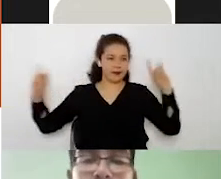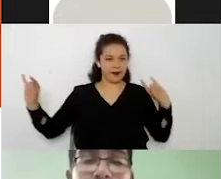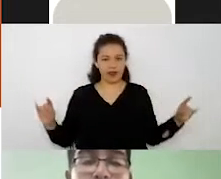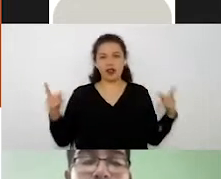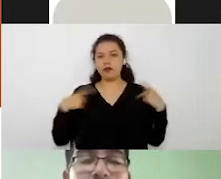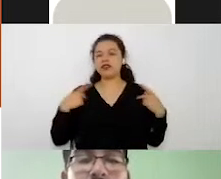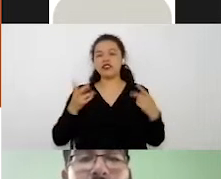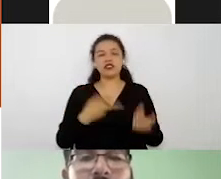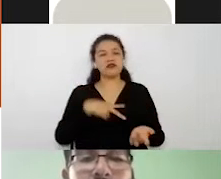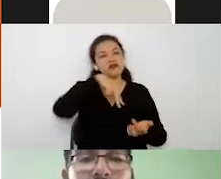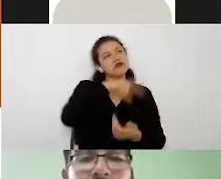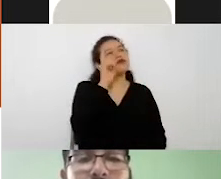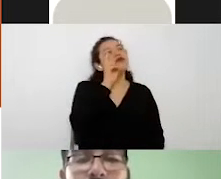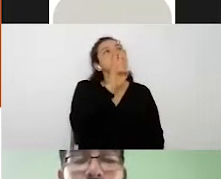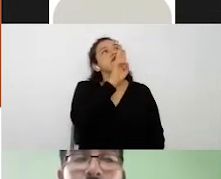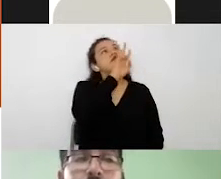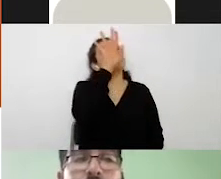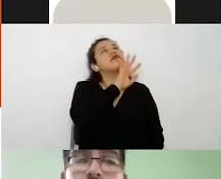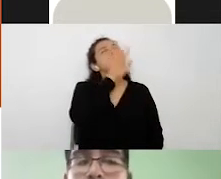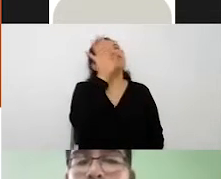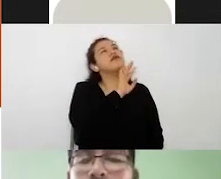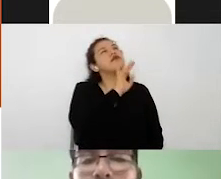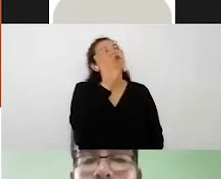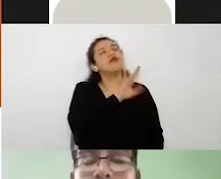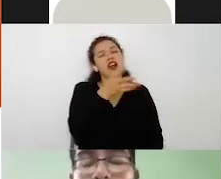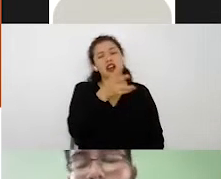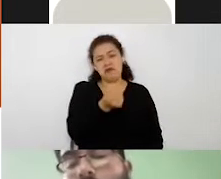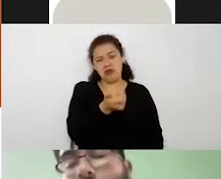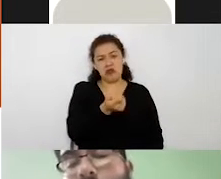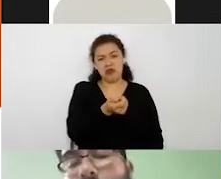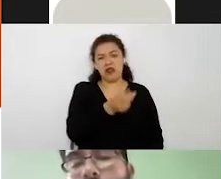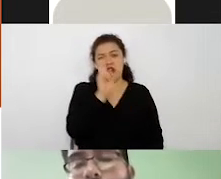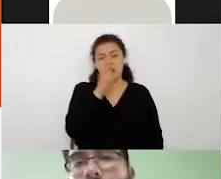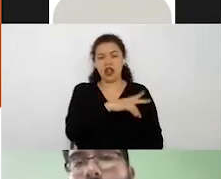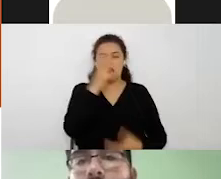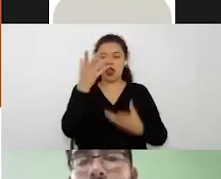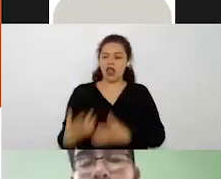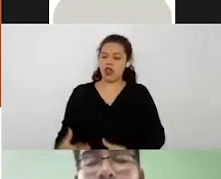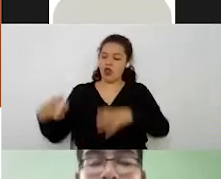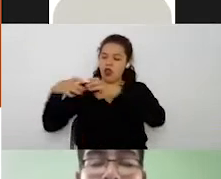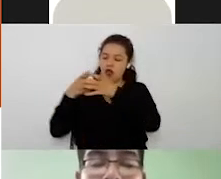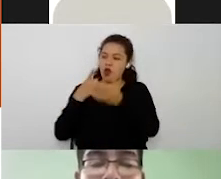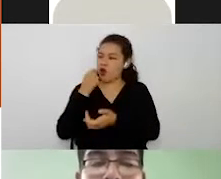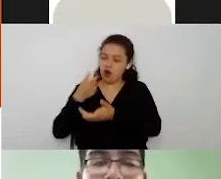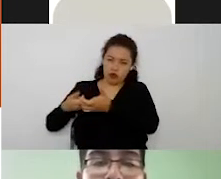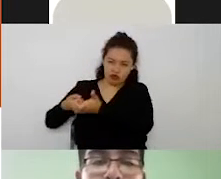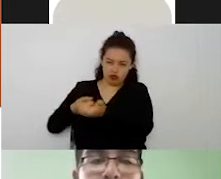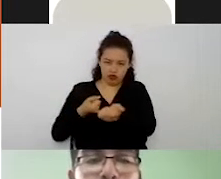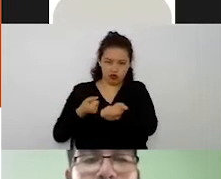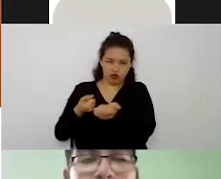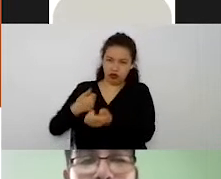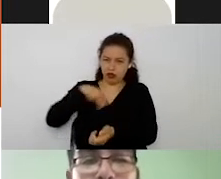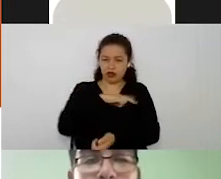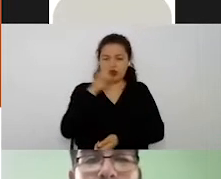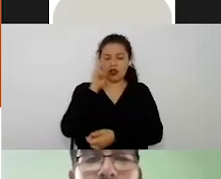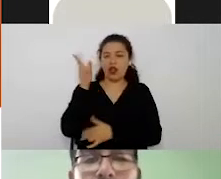nos detenemos quizás a leerlos. Por ejemplo, en los extintores hemos visto que vienen ahí pues las